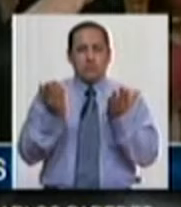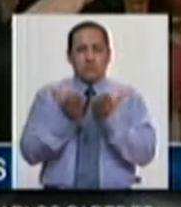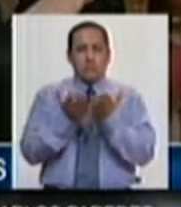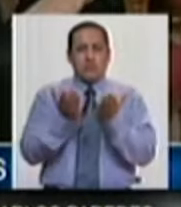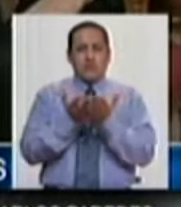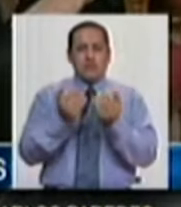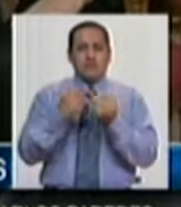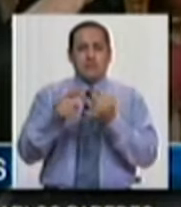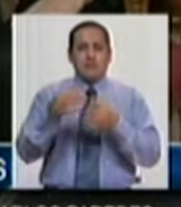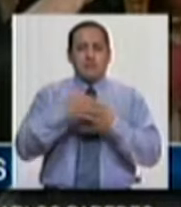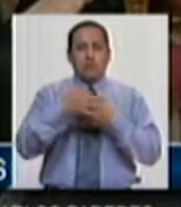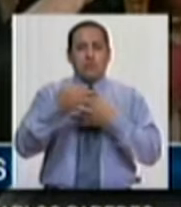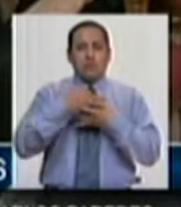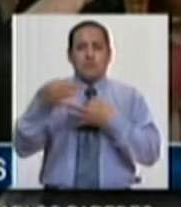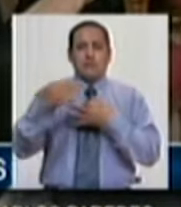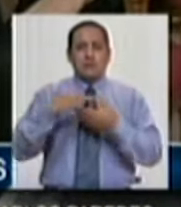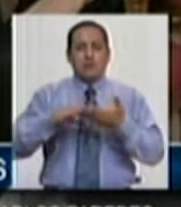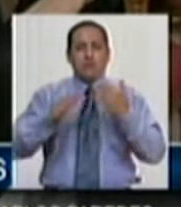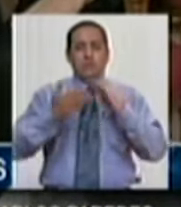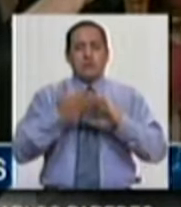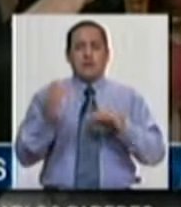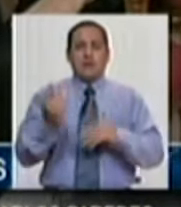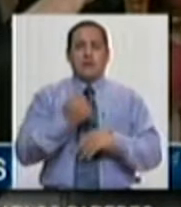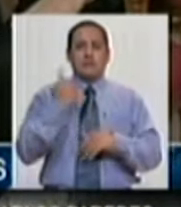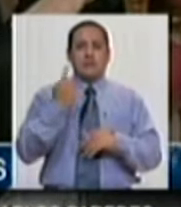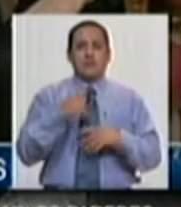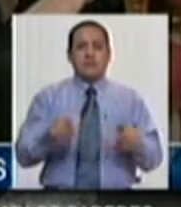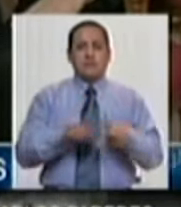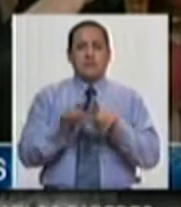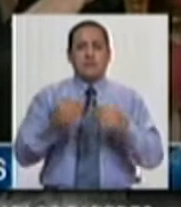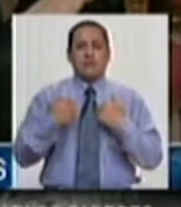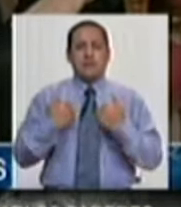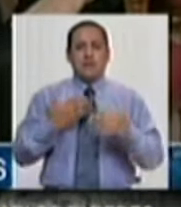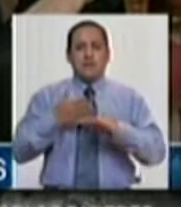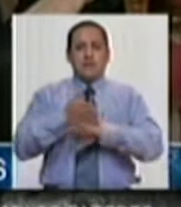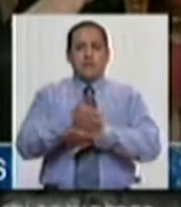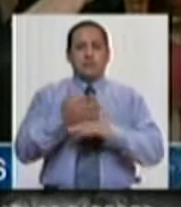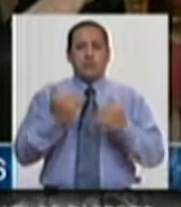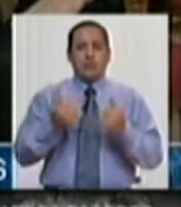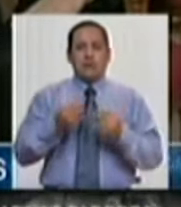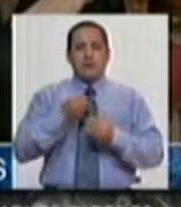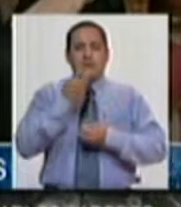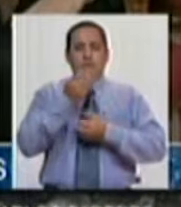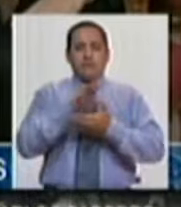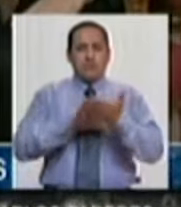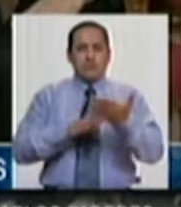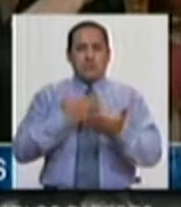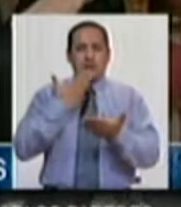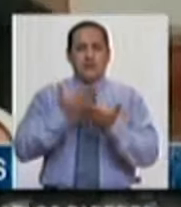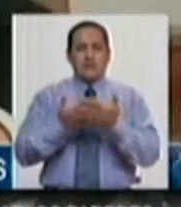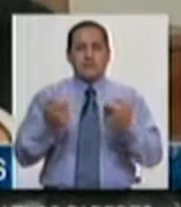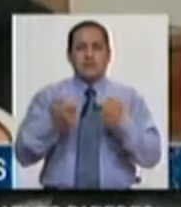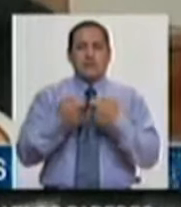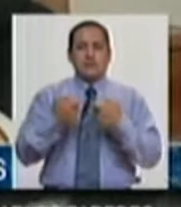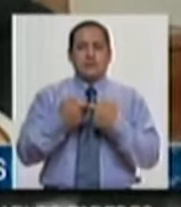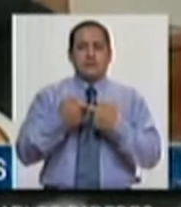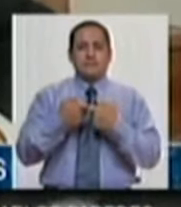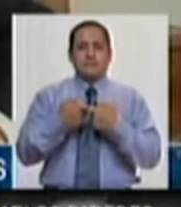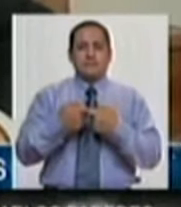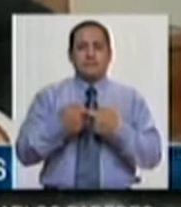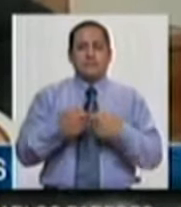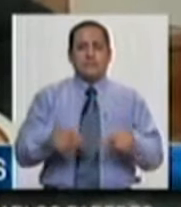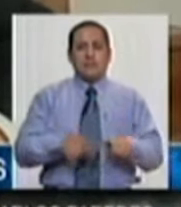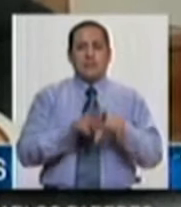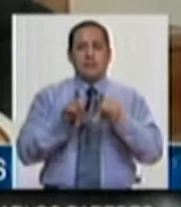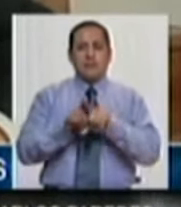de las provincias, de las comunidades más alejadas, tengan acceso a esta información que es gracias al internet? Así